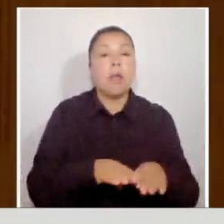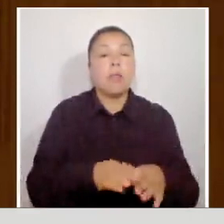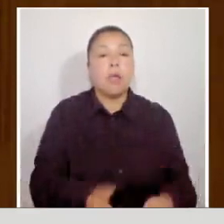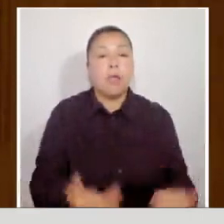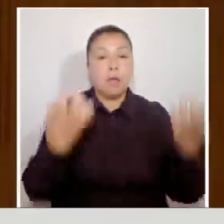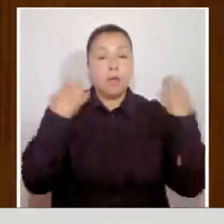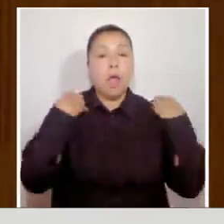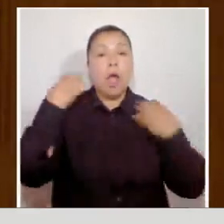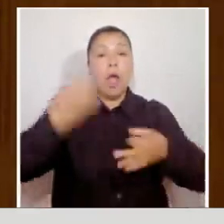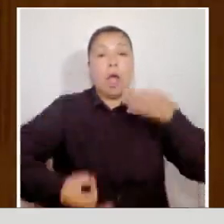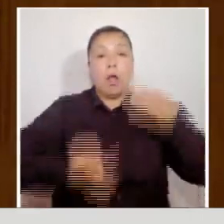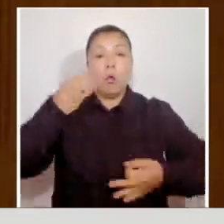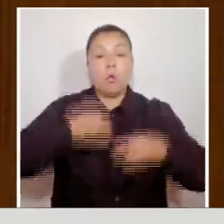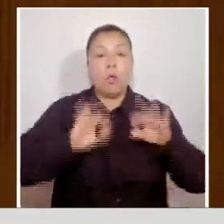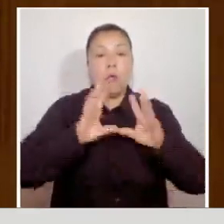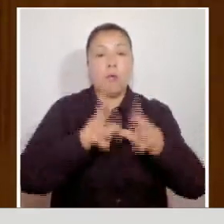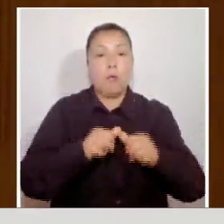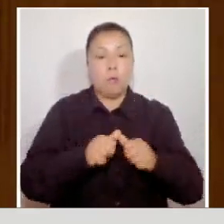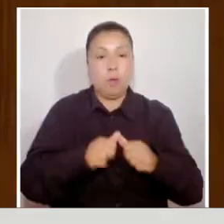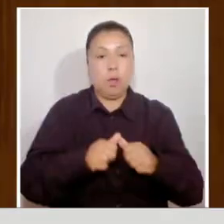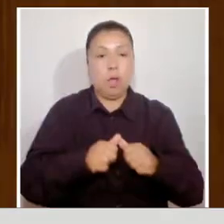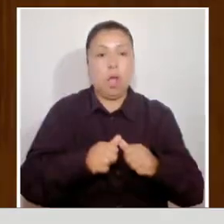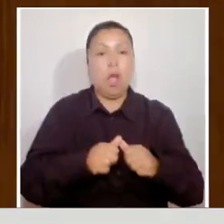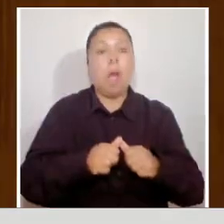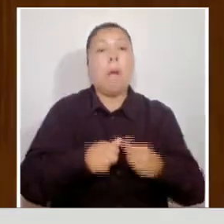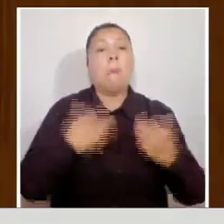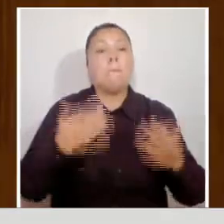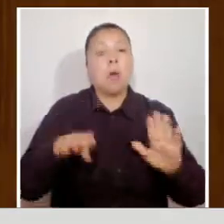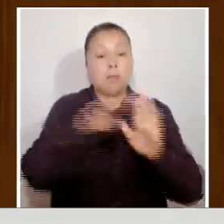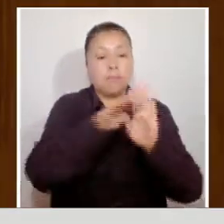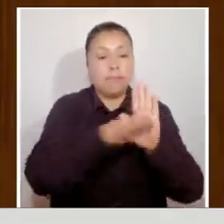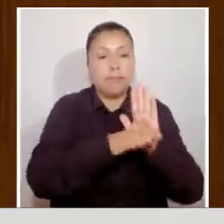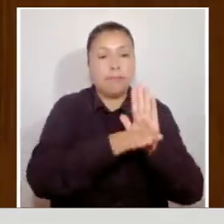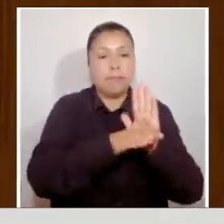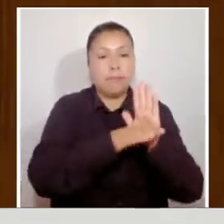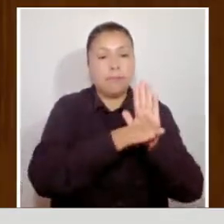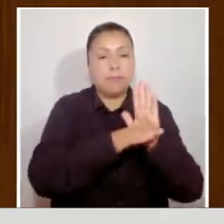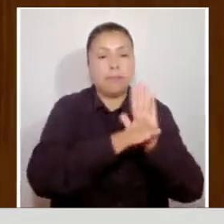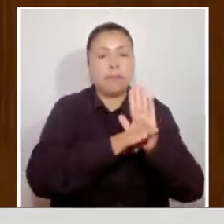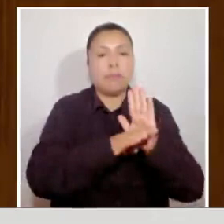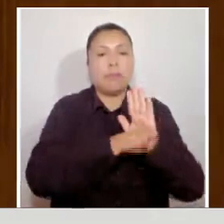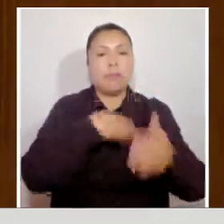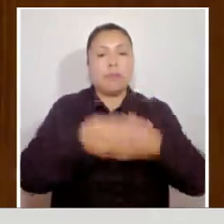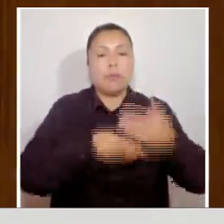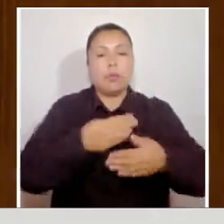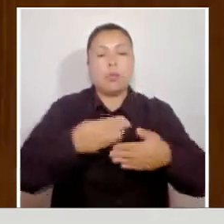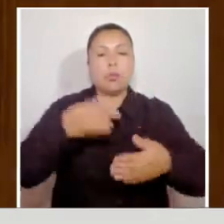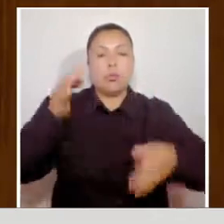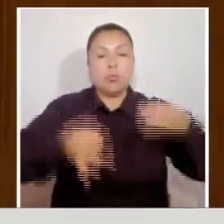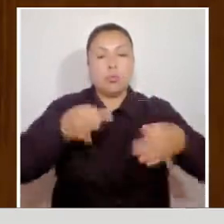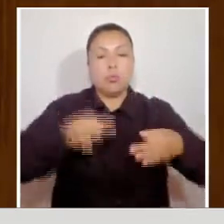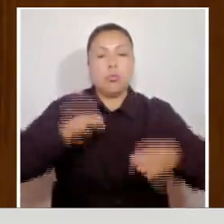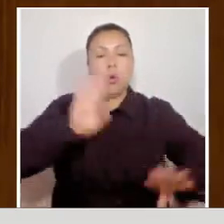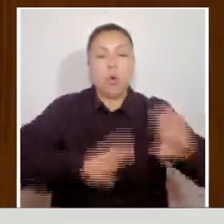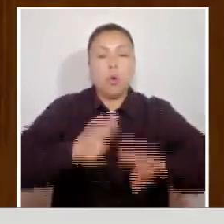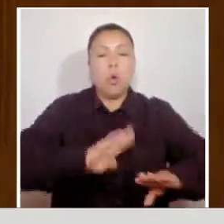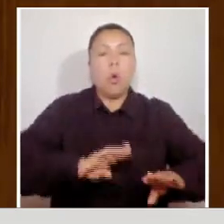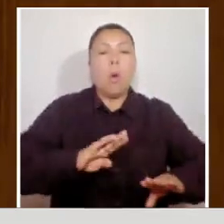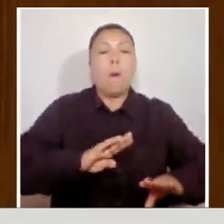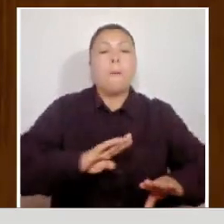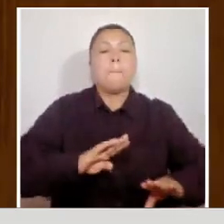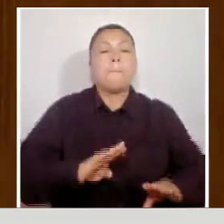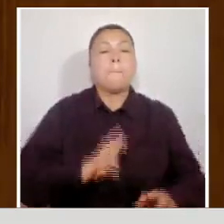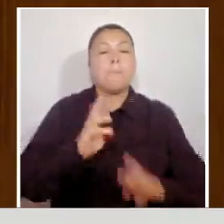tribunales de familia para decretar medidas cautelares referidas al cuidado personal y a la relación